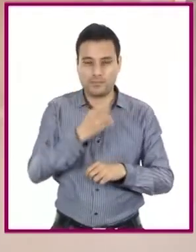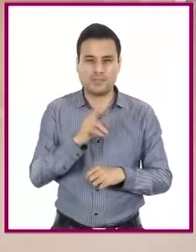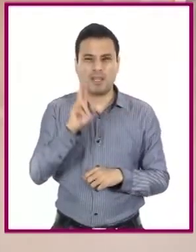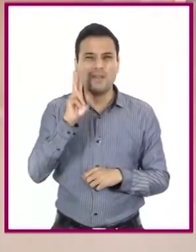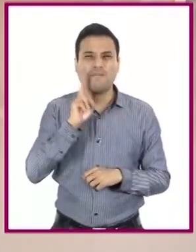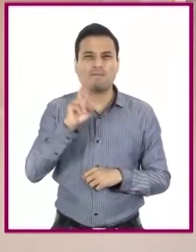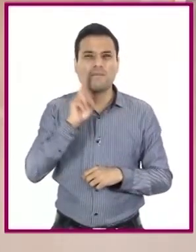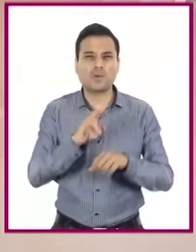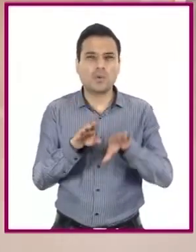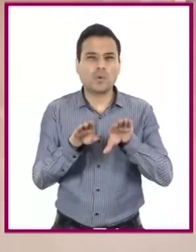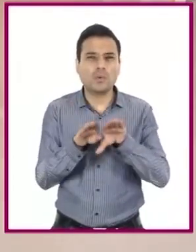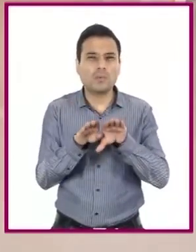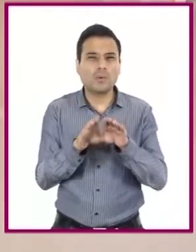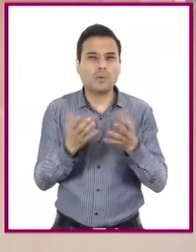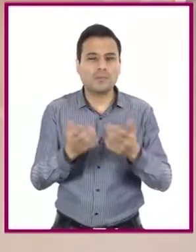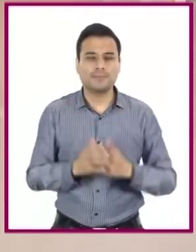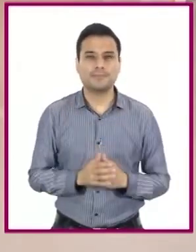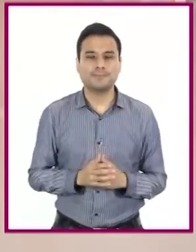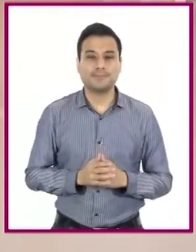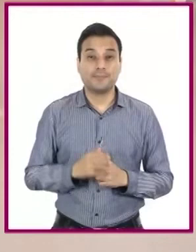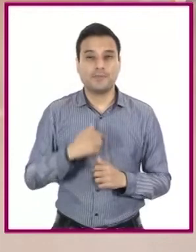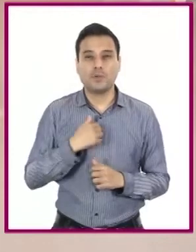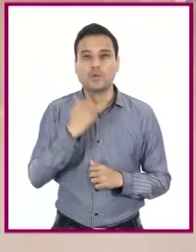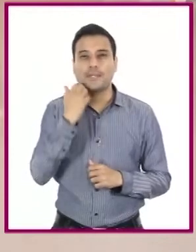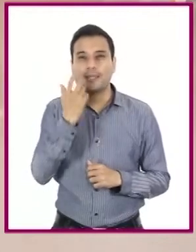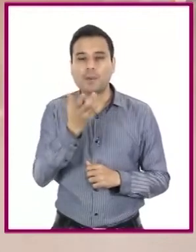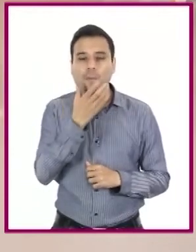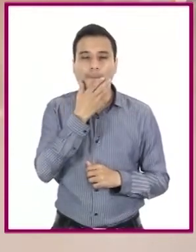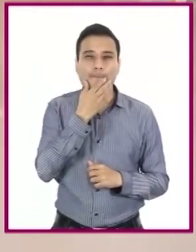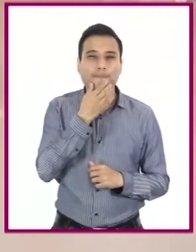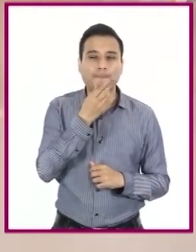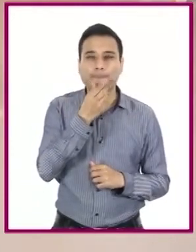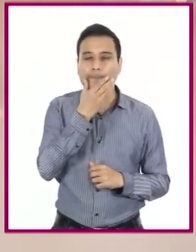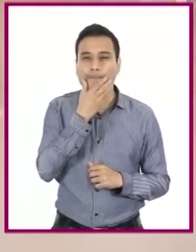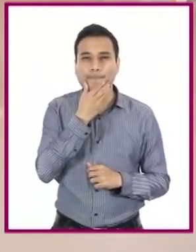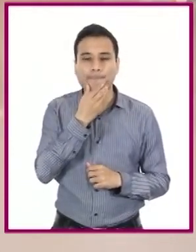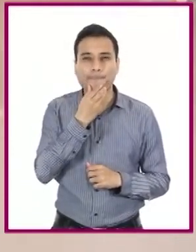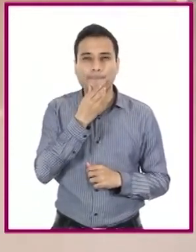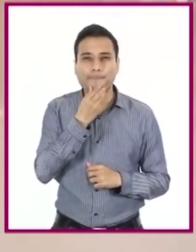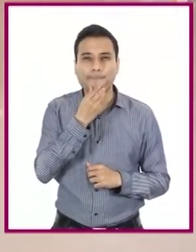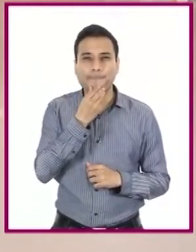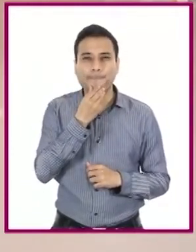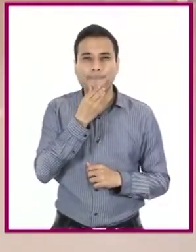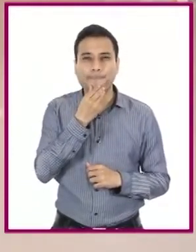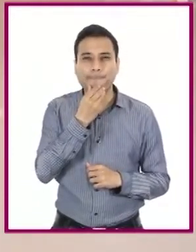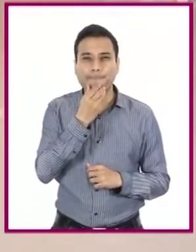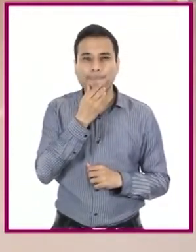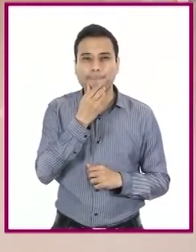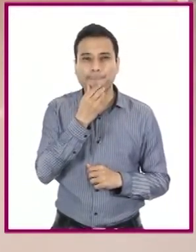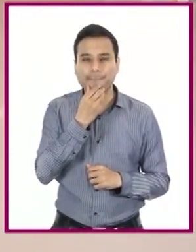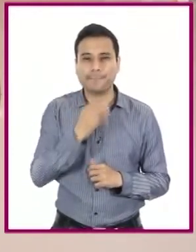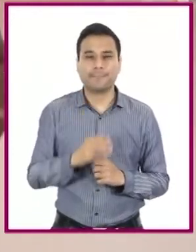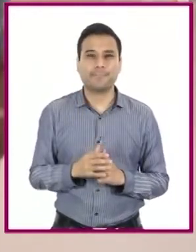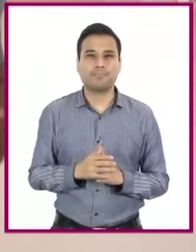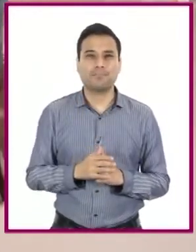muéstranos. Yo quisiera que apareciera un farol